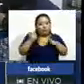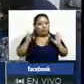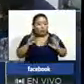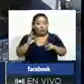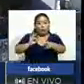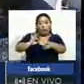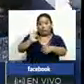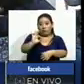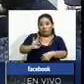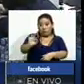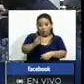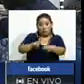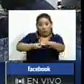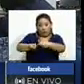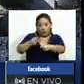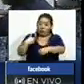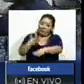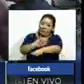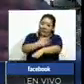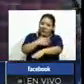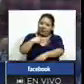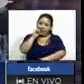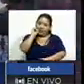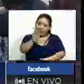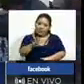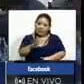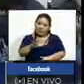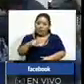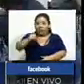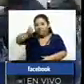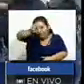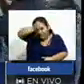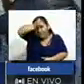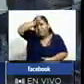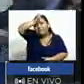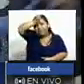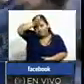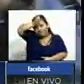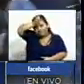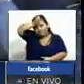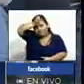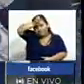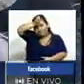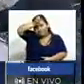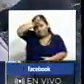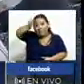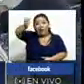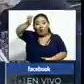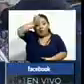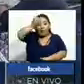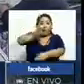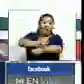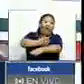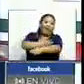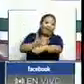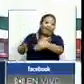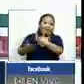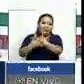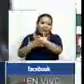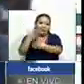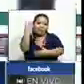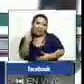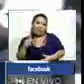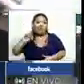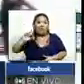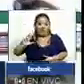control. Pero como yo le dije anteriormente, error no avisar por los menos unos tres días. Aunque la